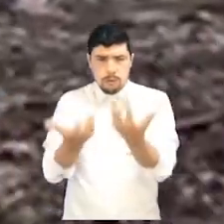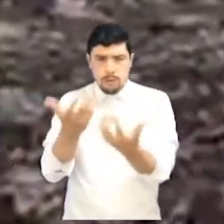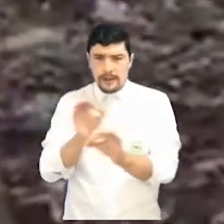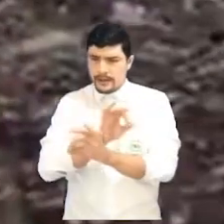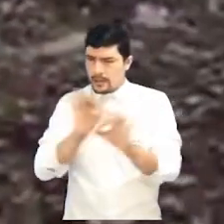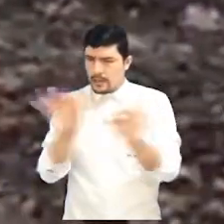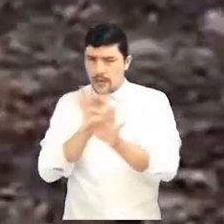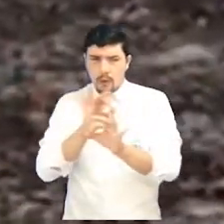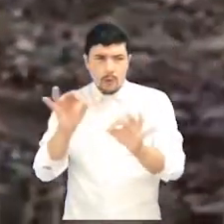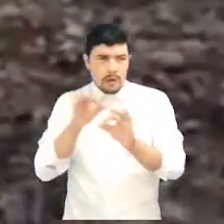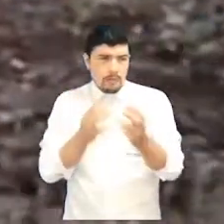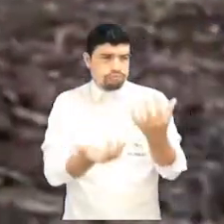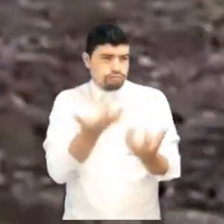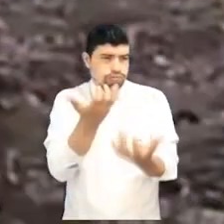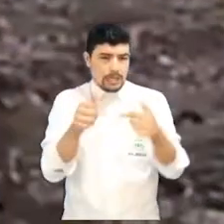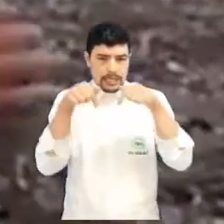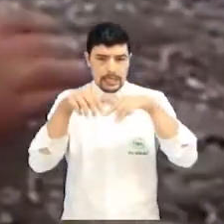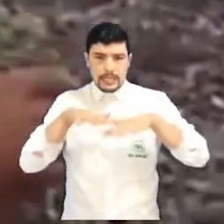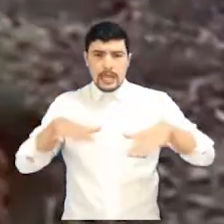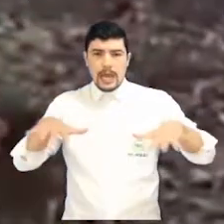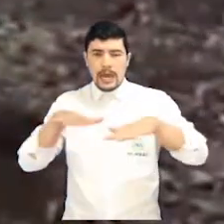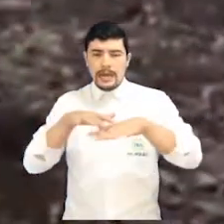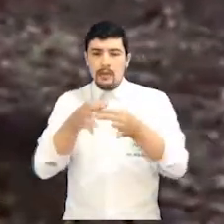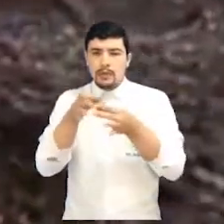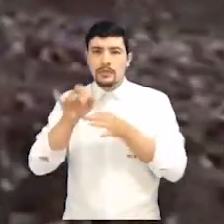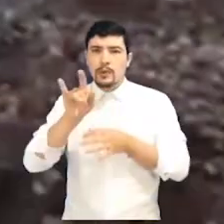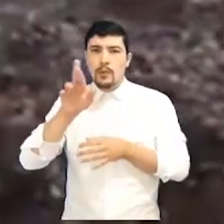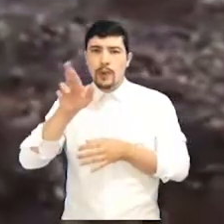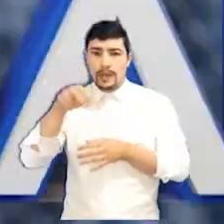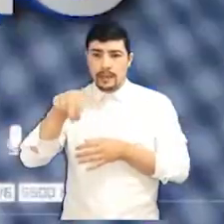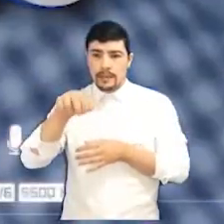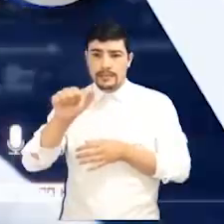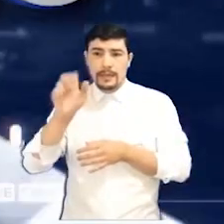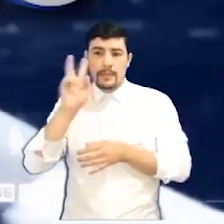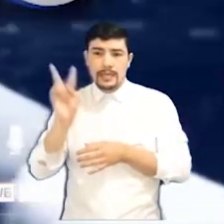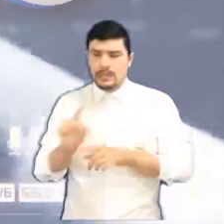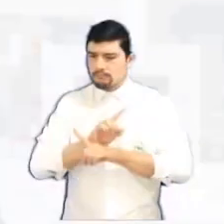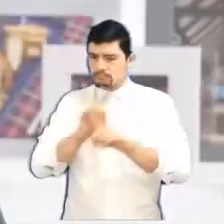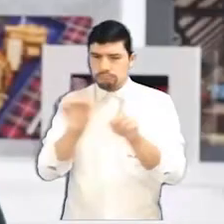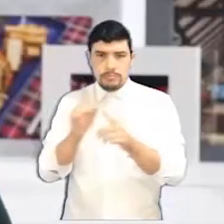hay ningún incendio, nuestro vertedero está totalmente apagado.